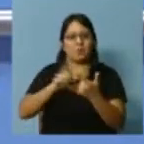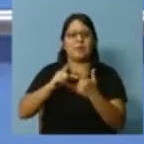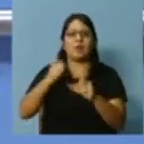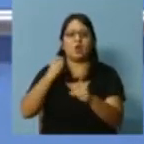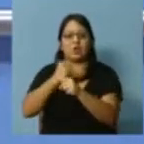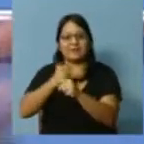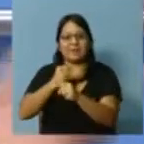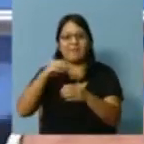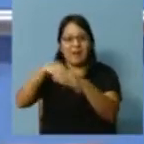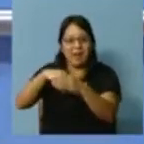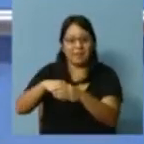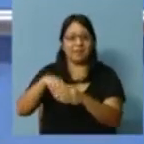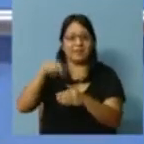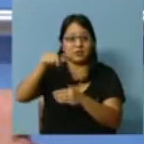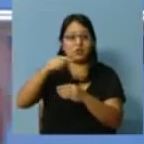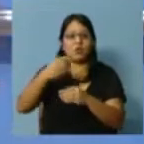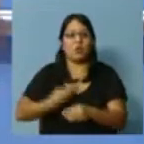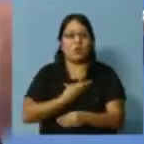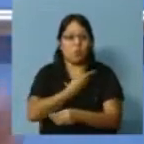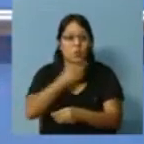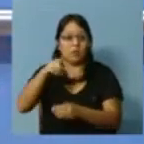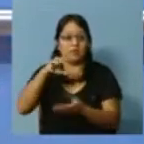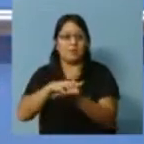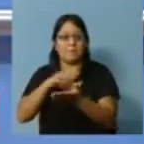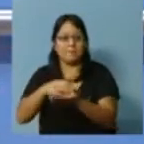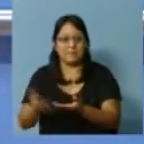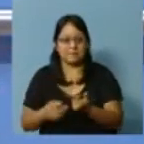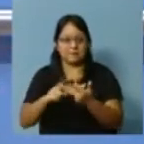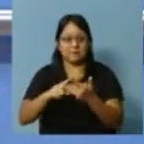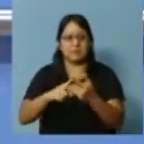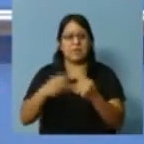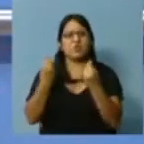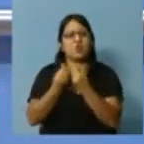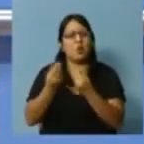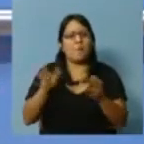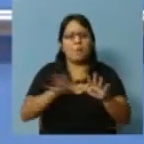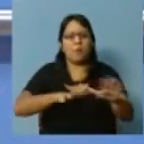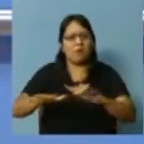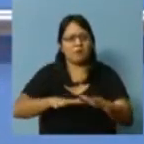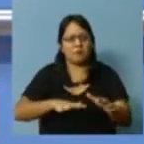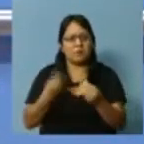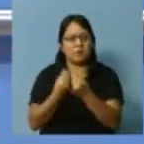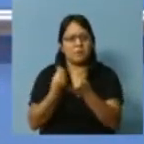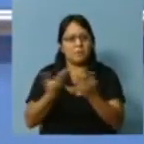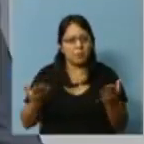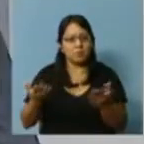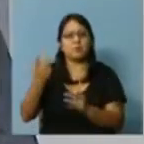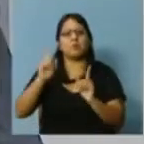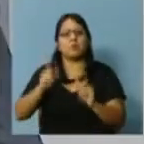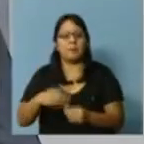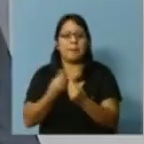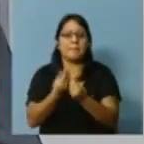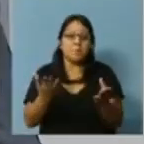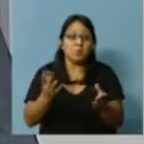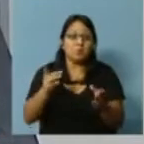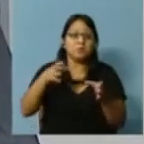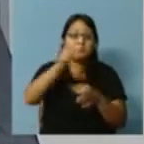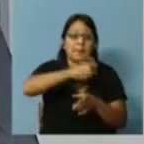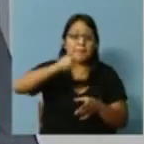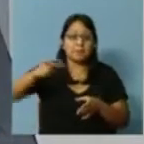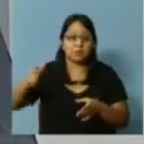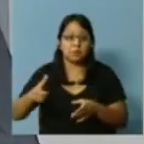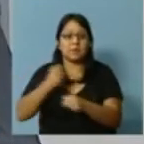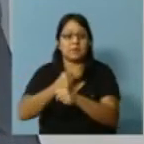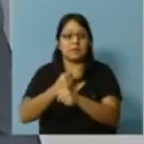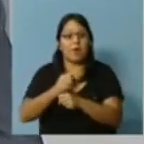de obras lo que significa para todo ese movimiento que es a través de la actividad la ves que vive en el trabajo claro que sí pero hoy por hoy